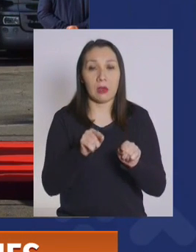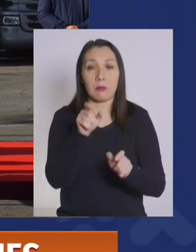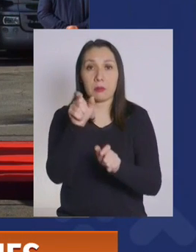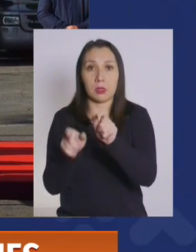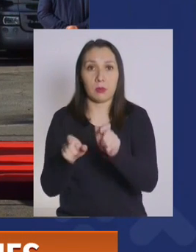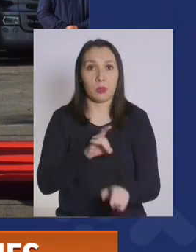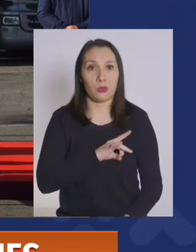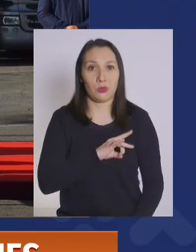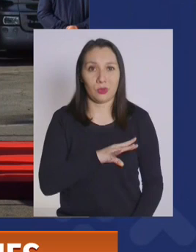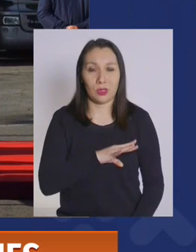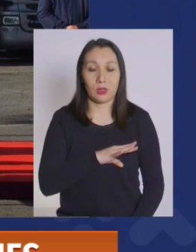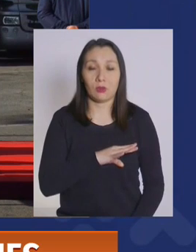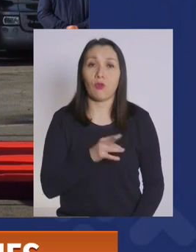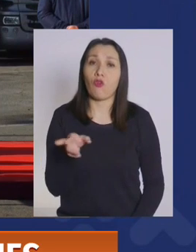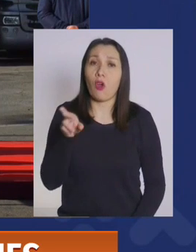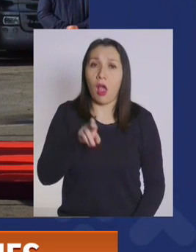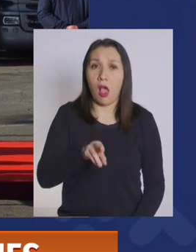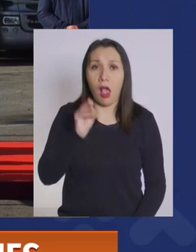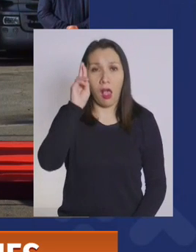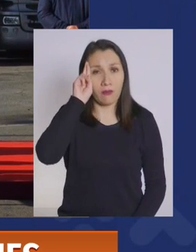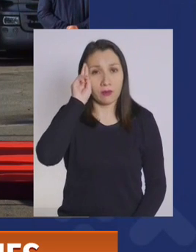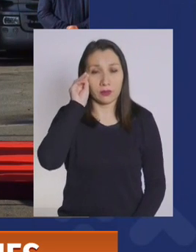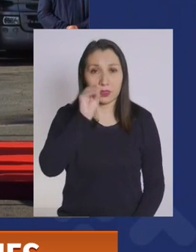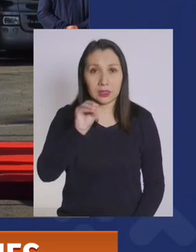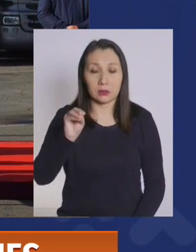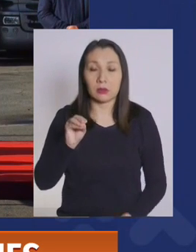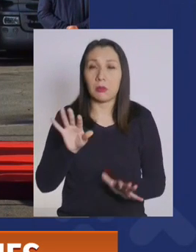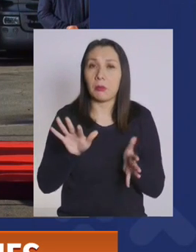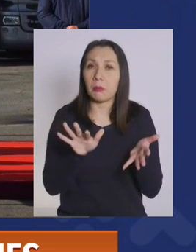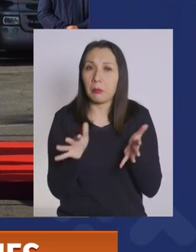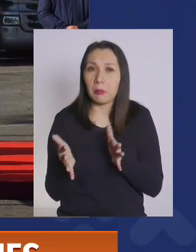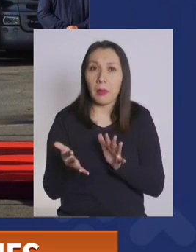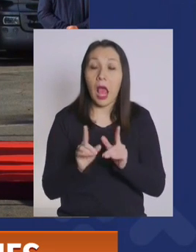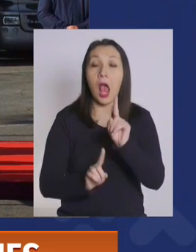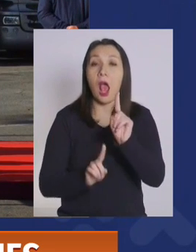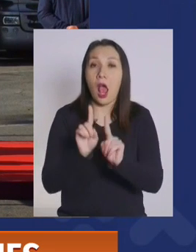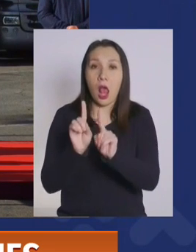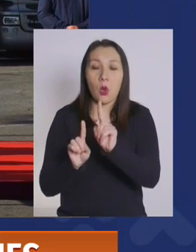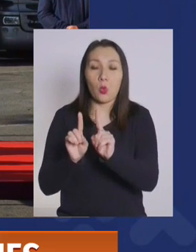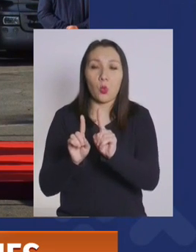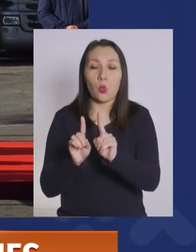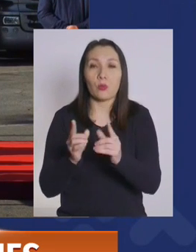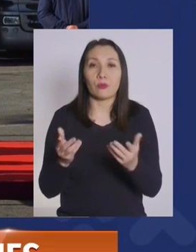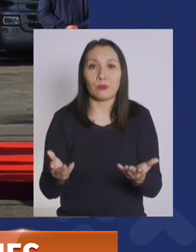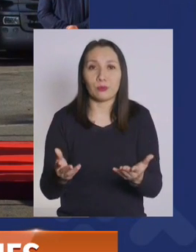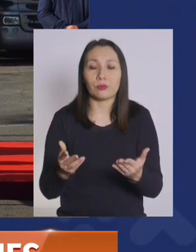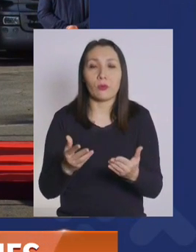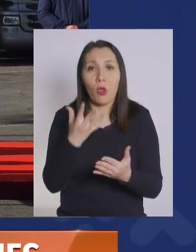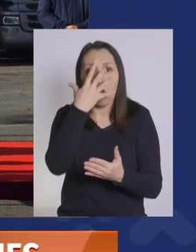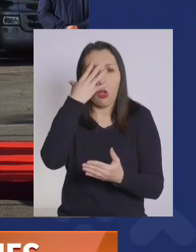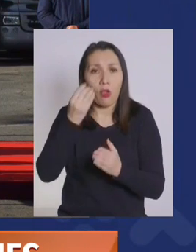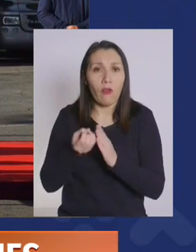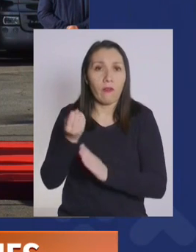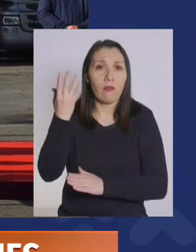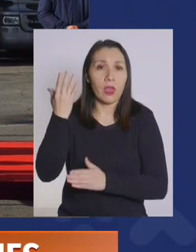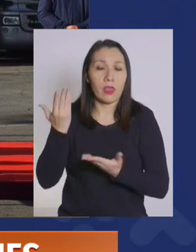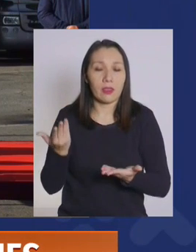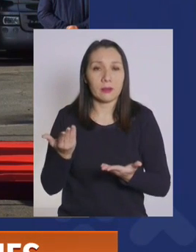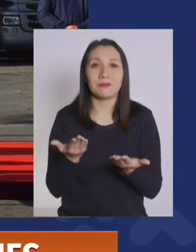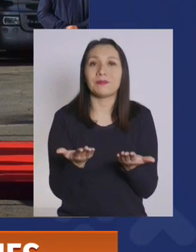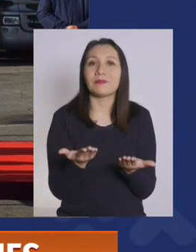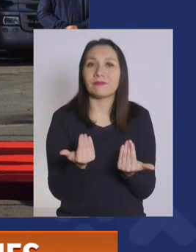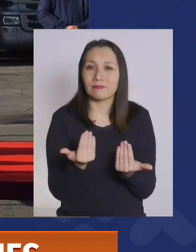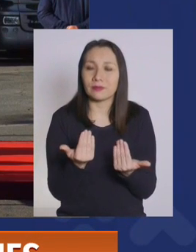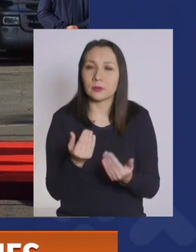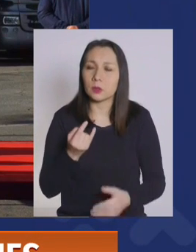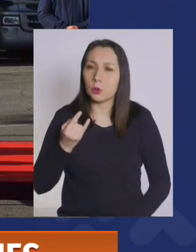chilenos. Y las voy a recordar, porque parece que algunas quedan en el olvido.